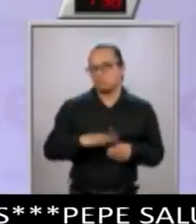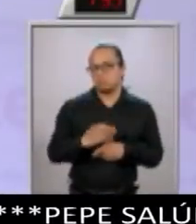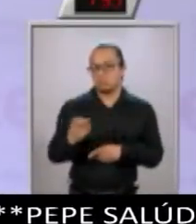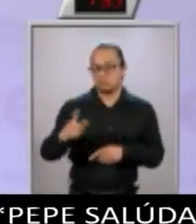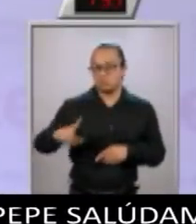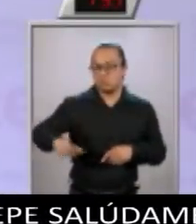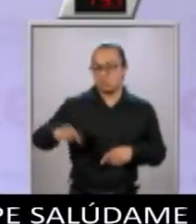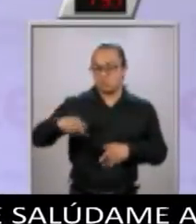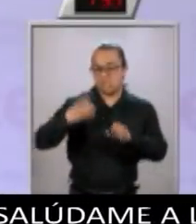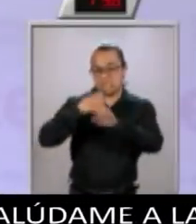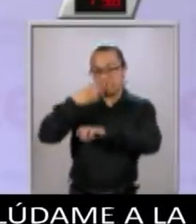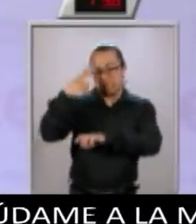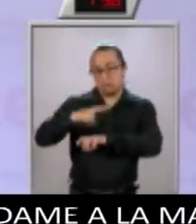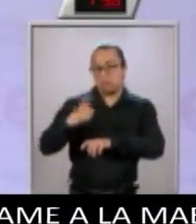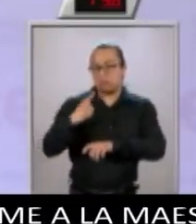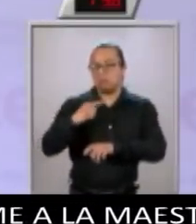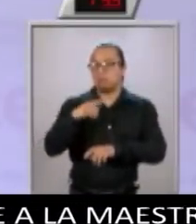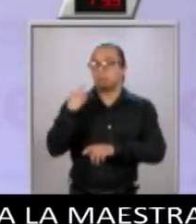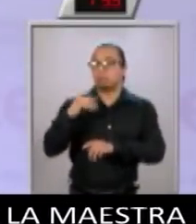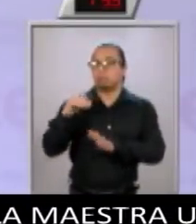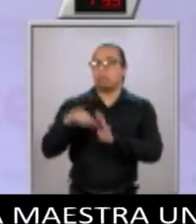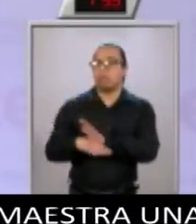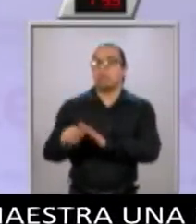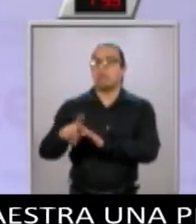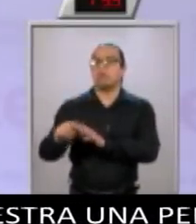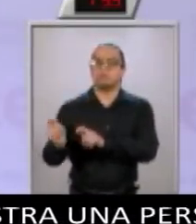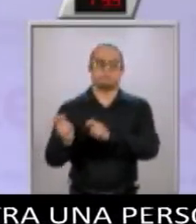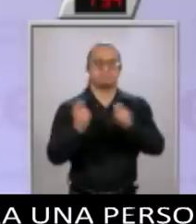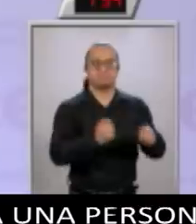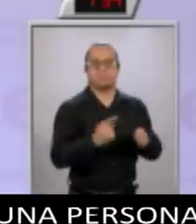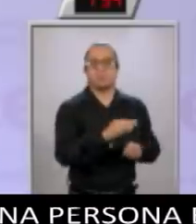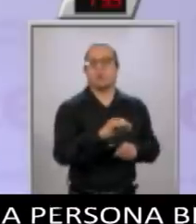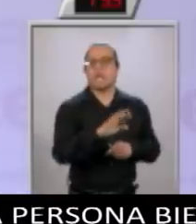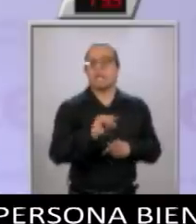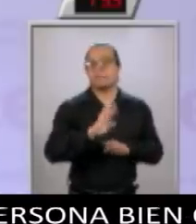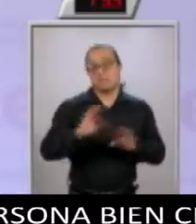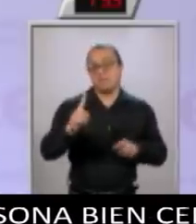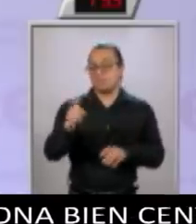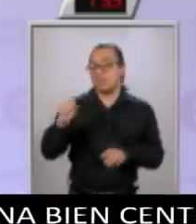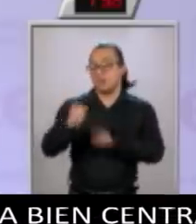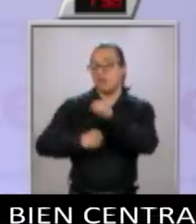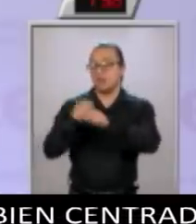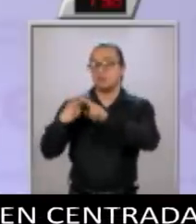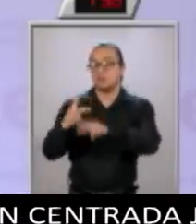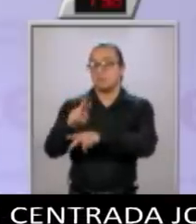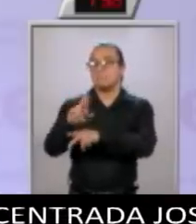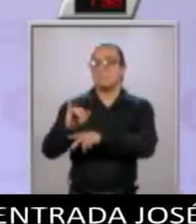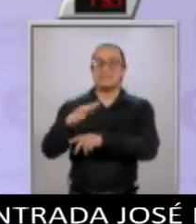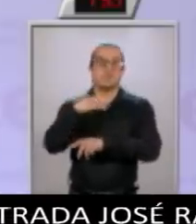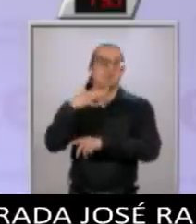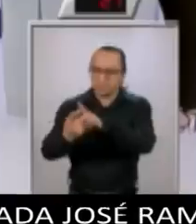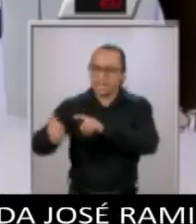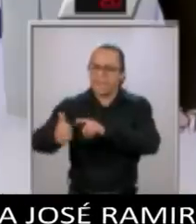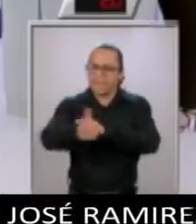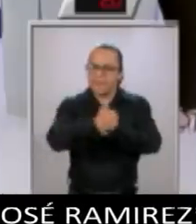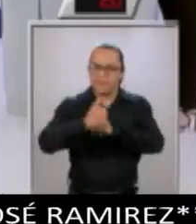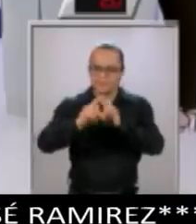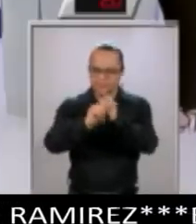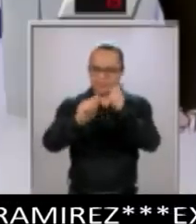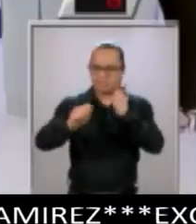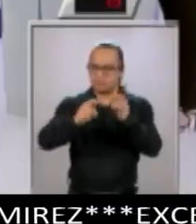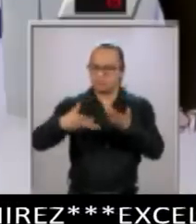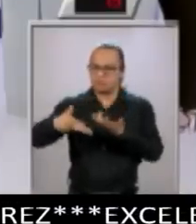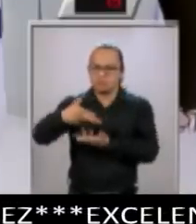con Alejandra del Moral. Entonces, siento que en ese sentido, pues lo hice bien, nada más que cada campaña tiene su